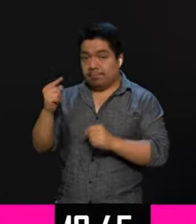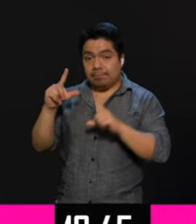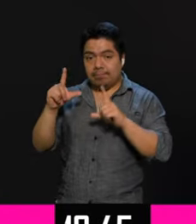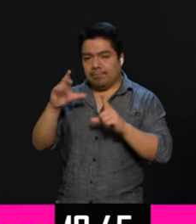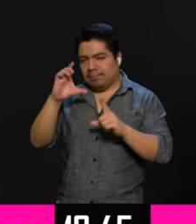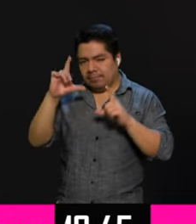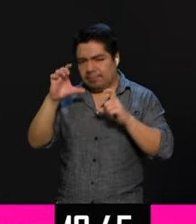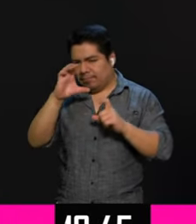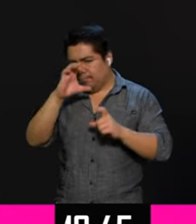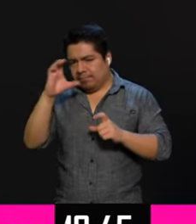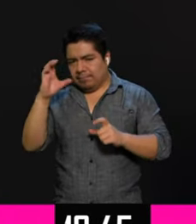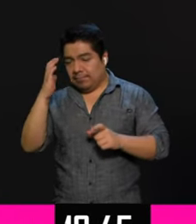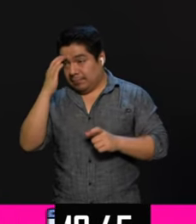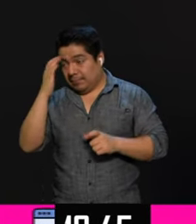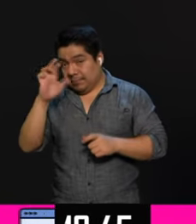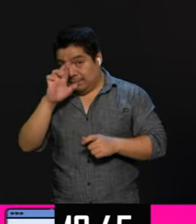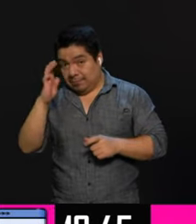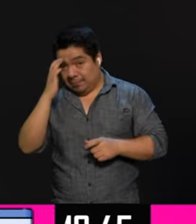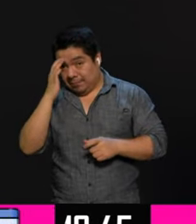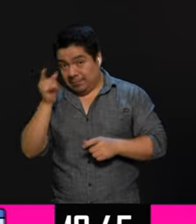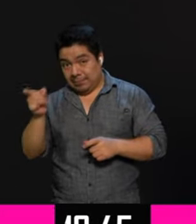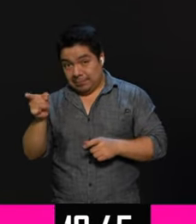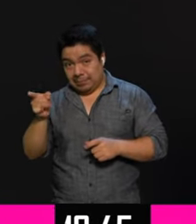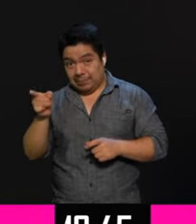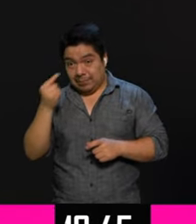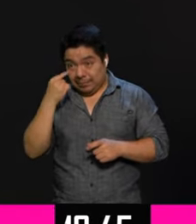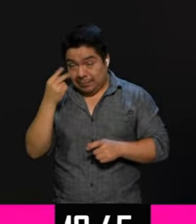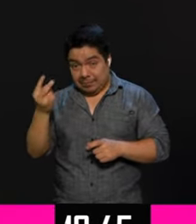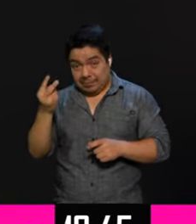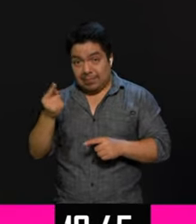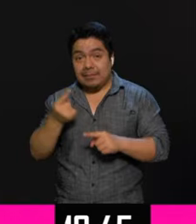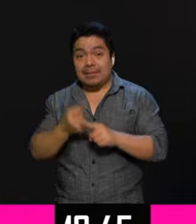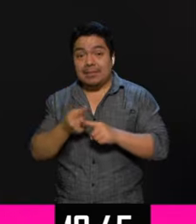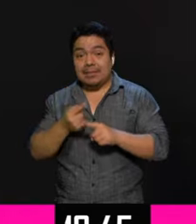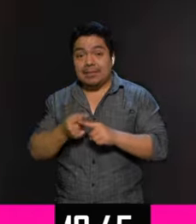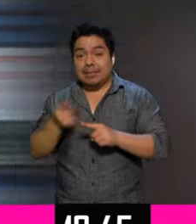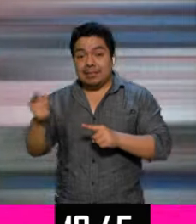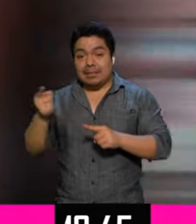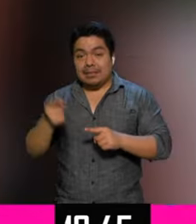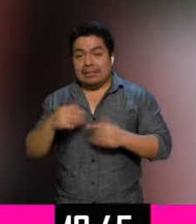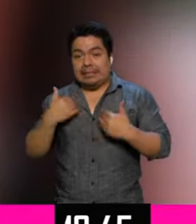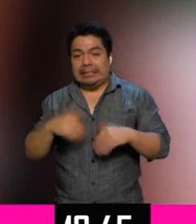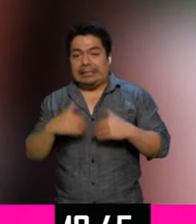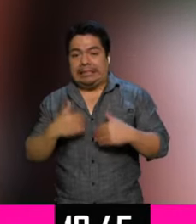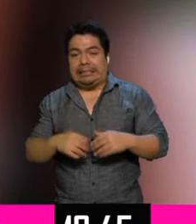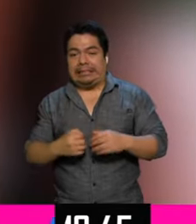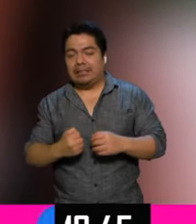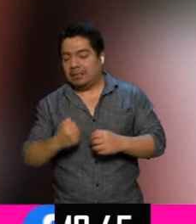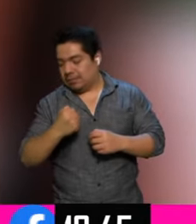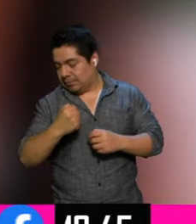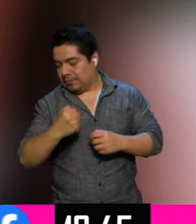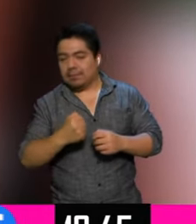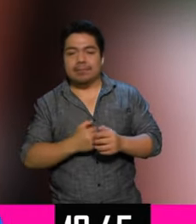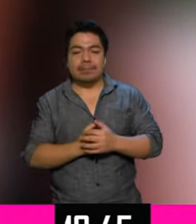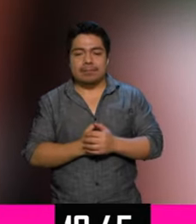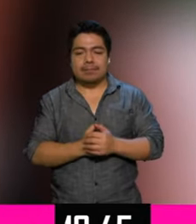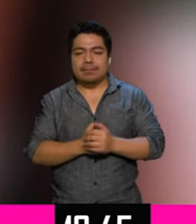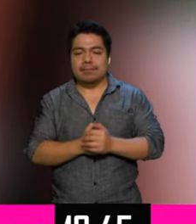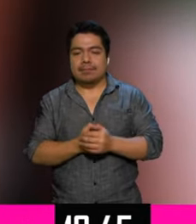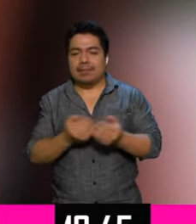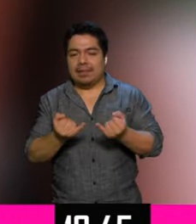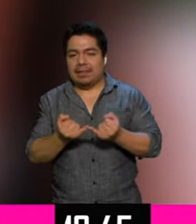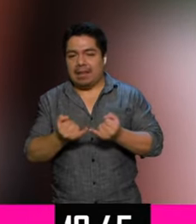Mire, está campeona. ¿La reconoce? Ay, mire nada más quién ya es. Ya yo me digo conejote, ay, canija. Sí, así se las